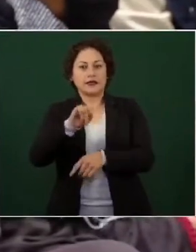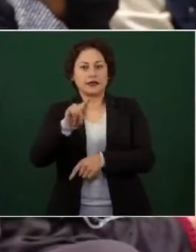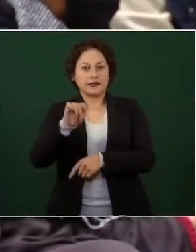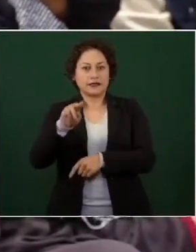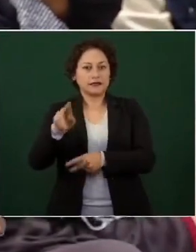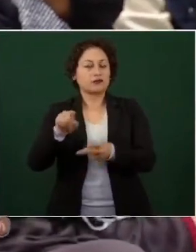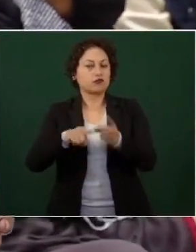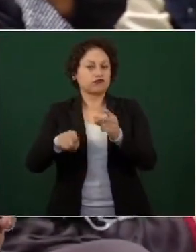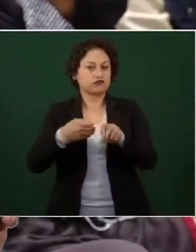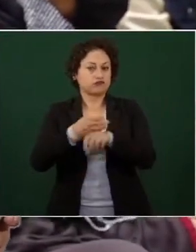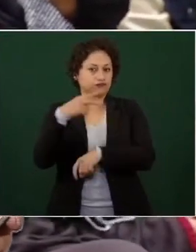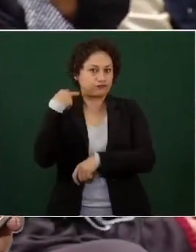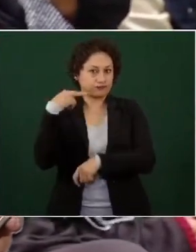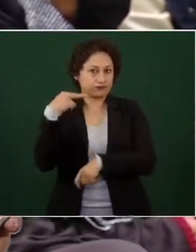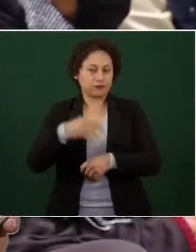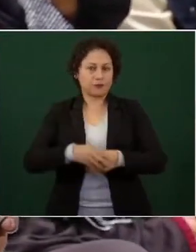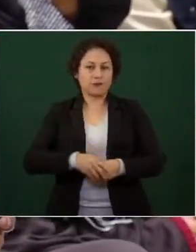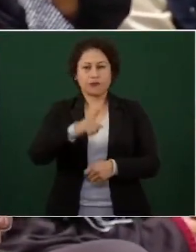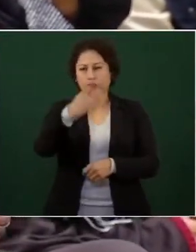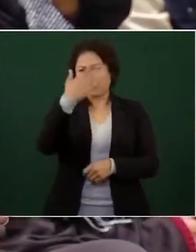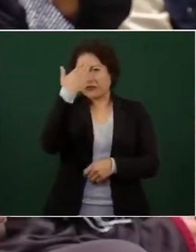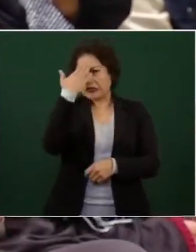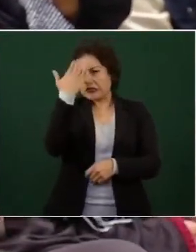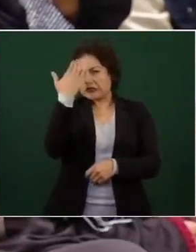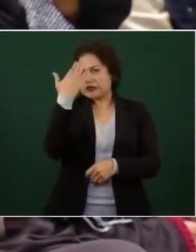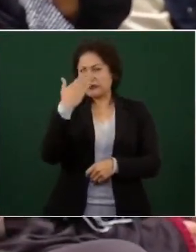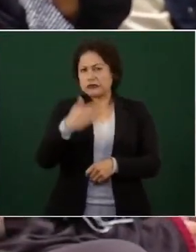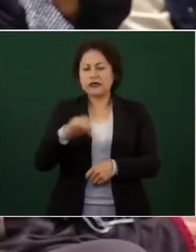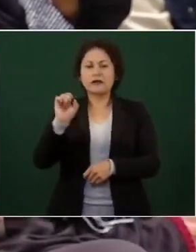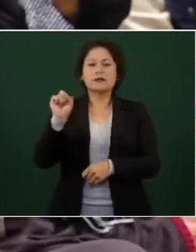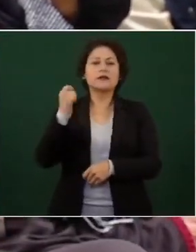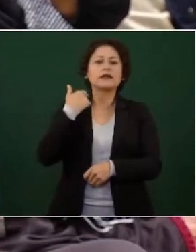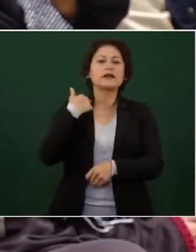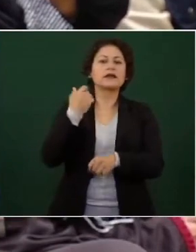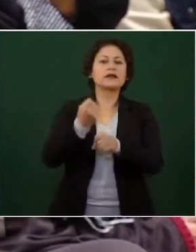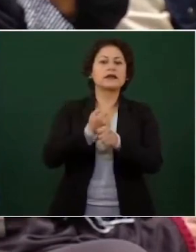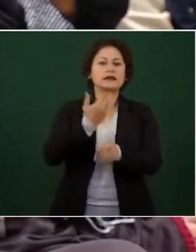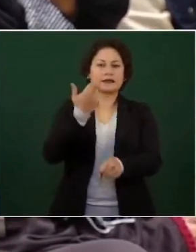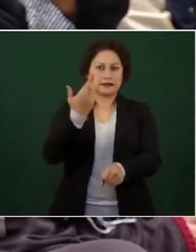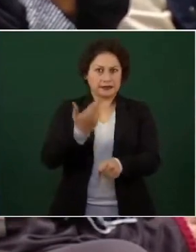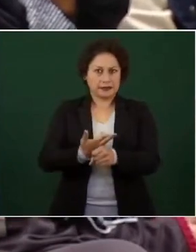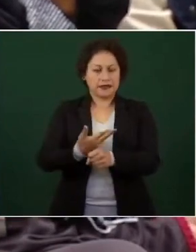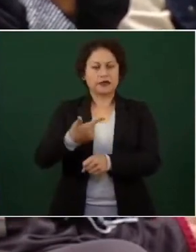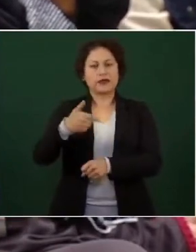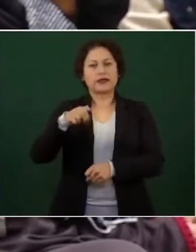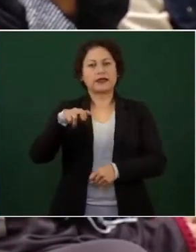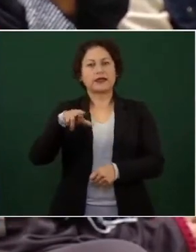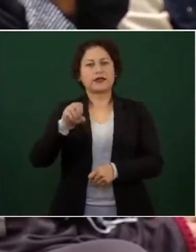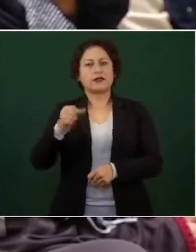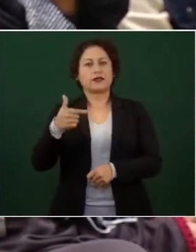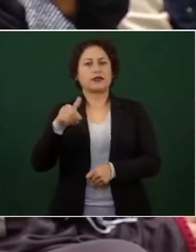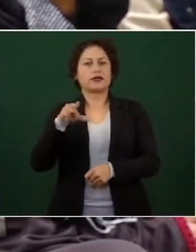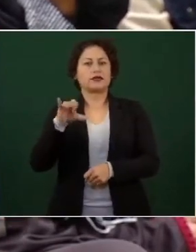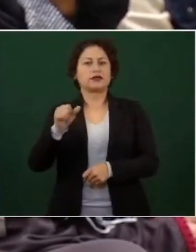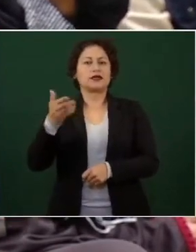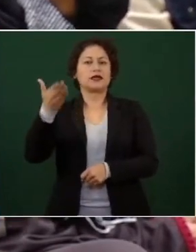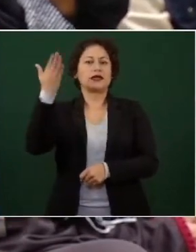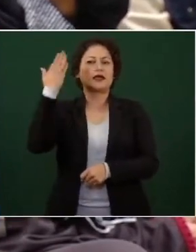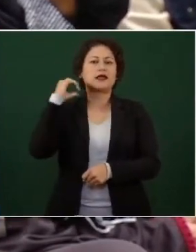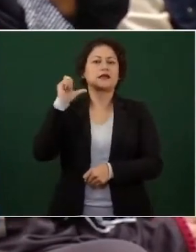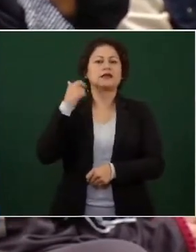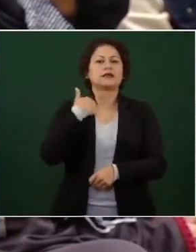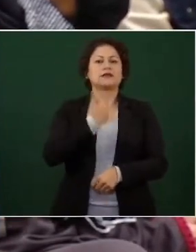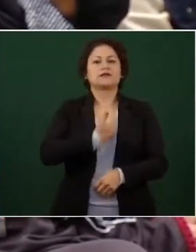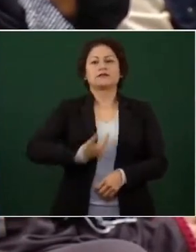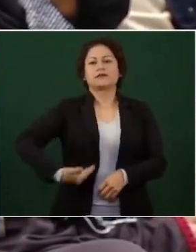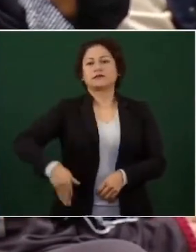Veracruz. Como usted sabe, señor presidente, el exsecretario de Seguridad, Genaro García Luna, durante el gobierno de Felipe Calderón,